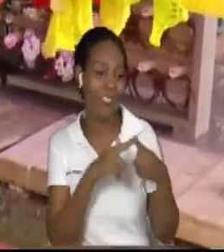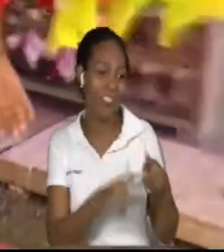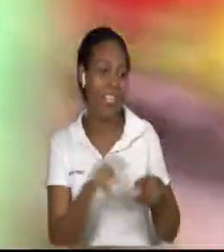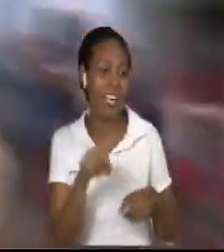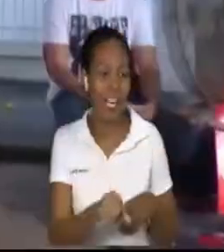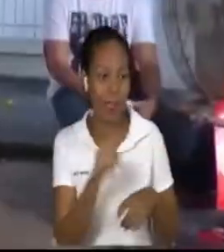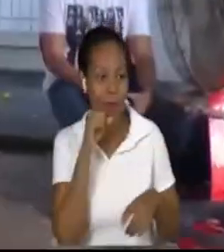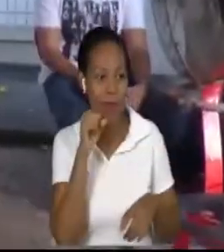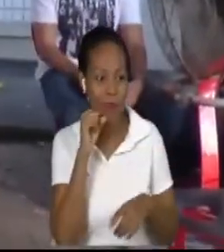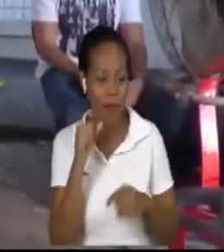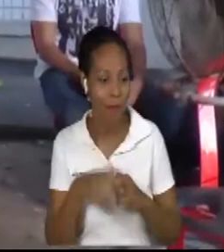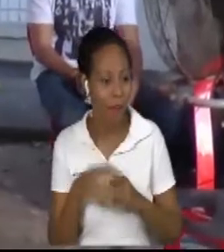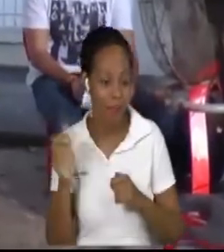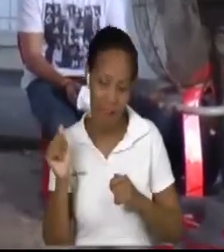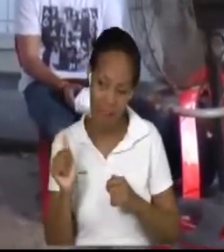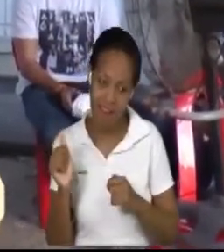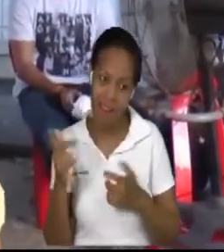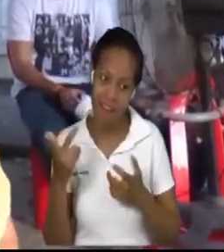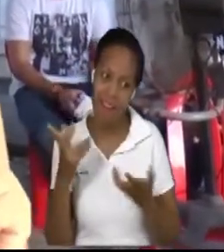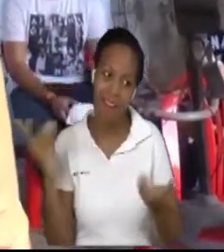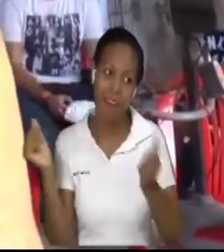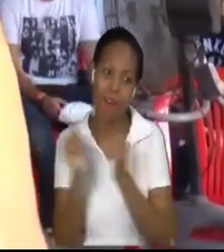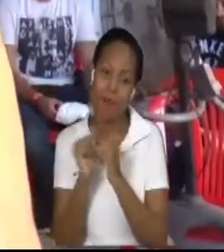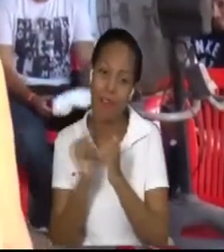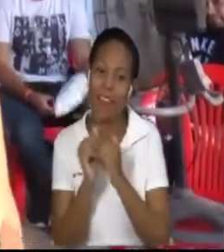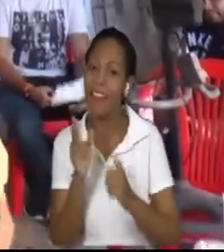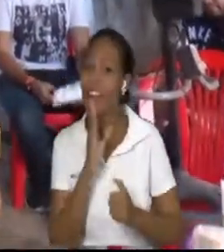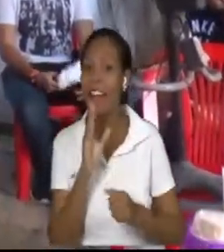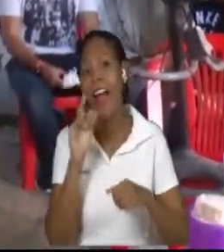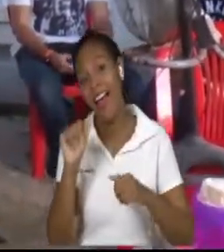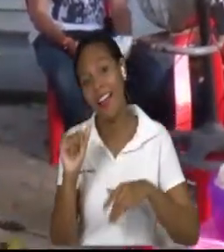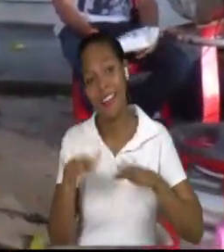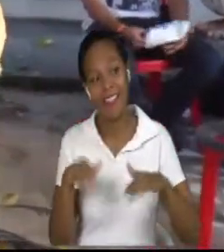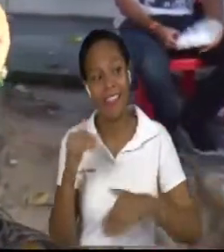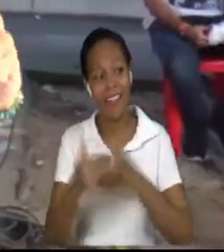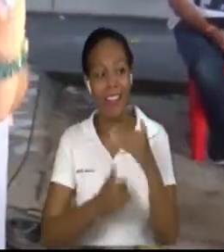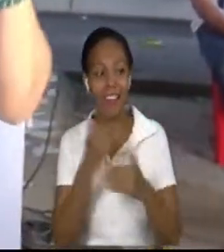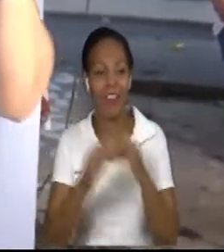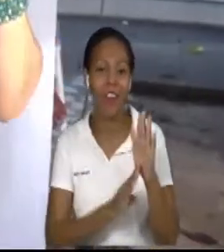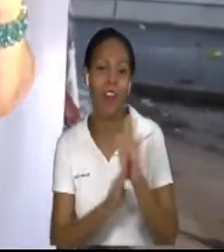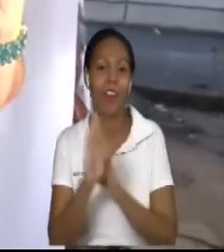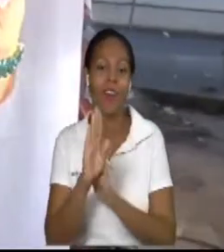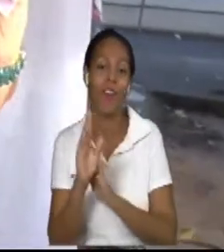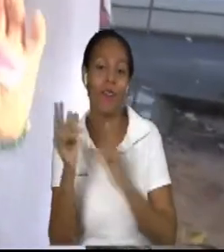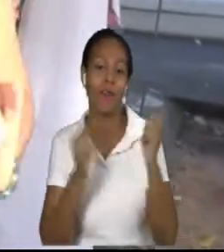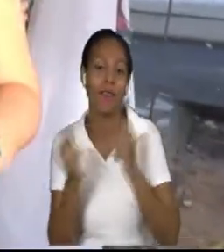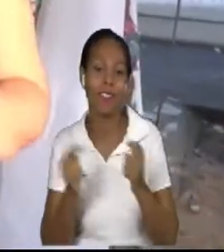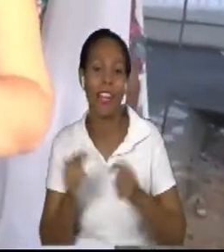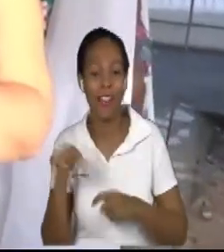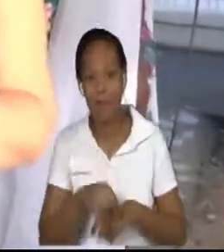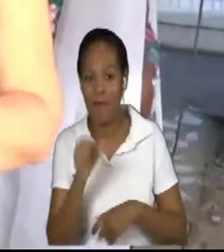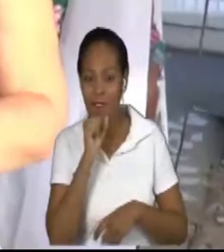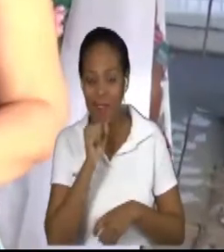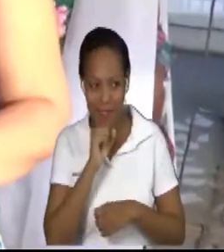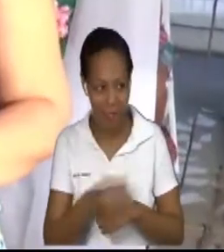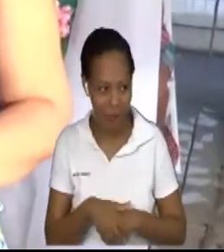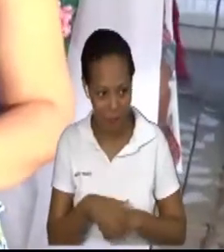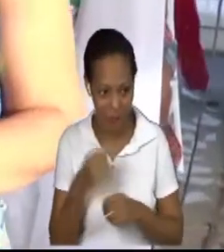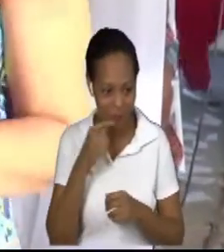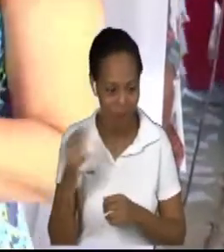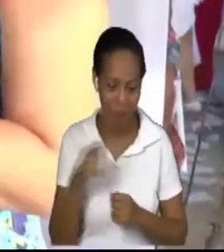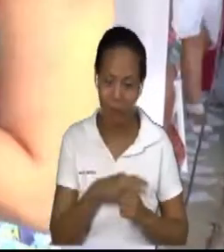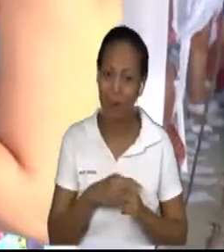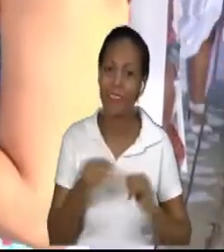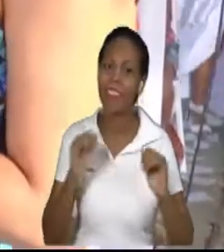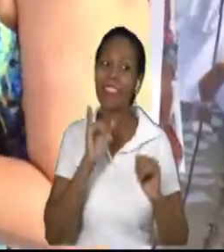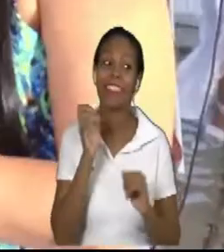Bermeja. Nos encontramos con una compañía muy especial, ella es la Secretaria de Desarrollo Económico y Social de Barranca Bermeja, Jenny Suárez, y que nos va a contar la